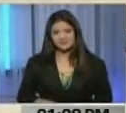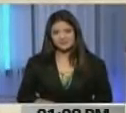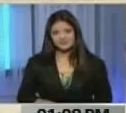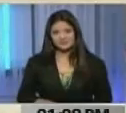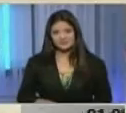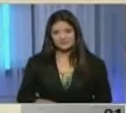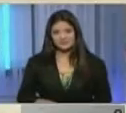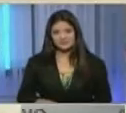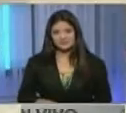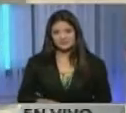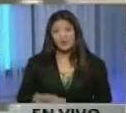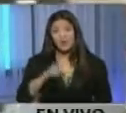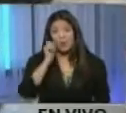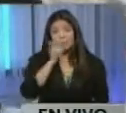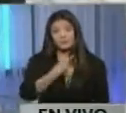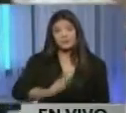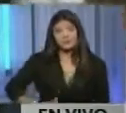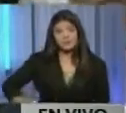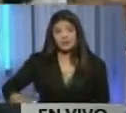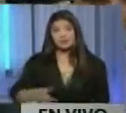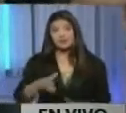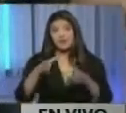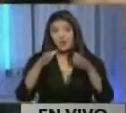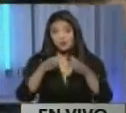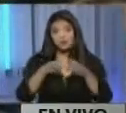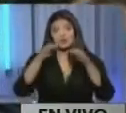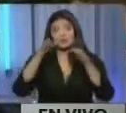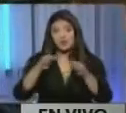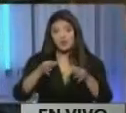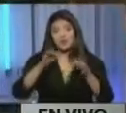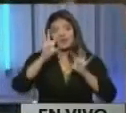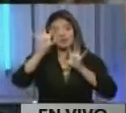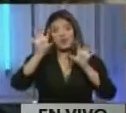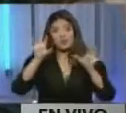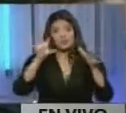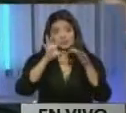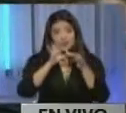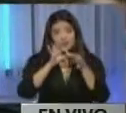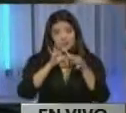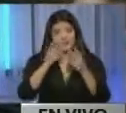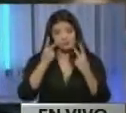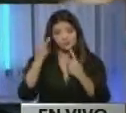François Deluat, presidente del Consejo de Seguridad de las Naciones Unidas.